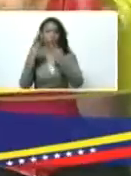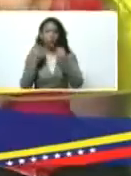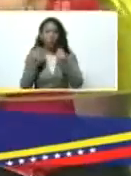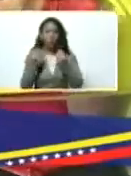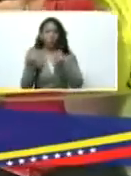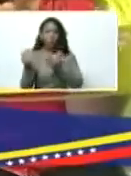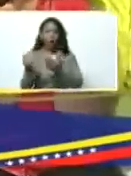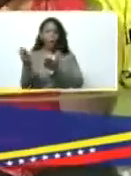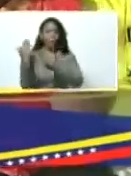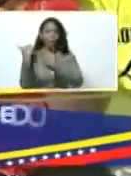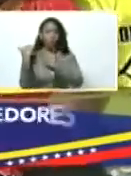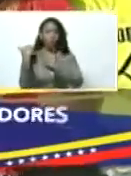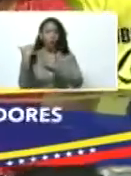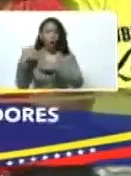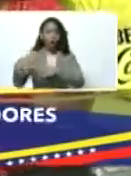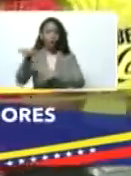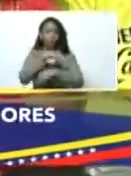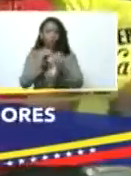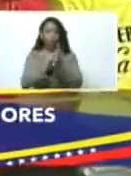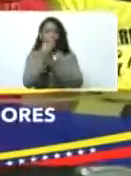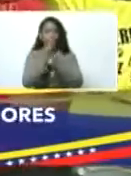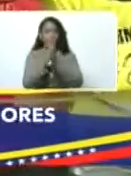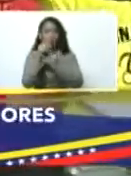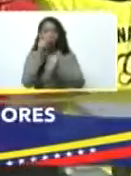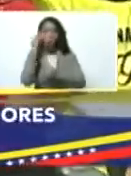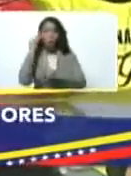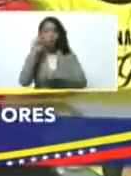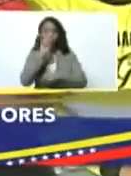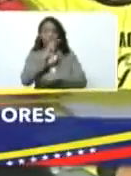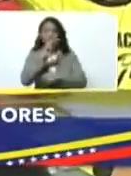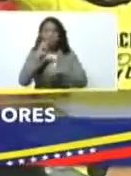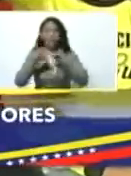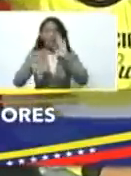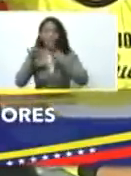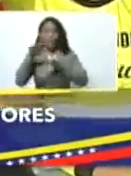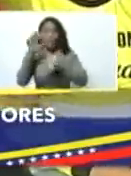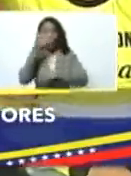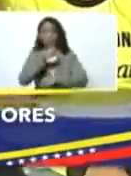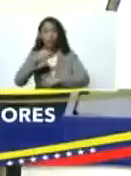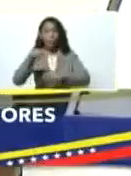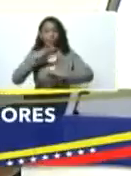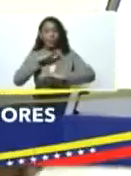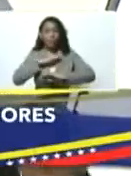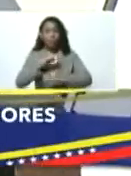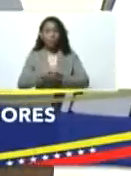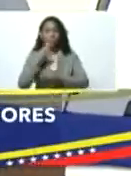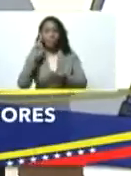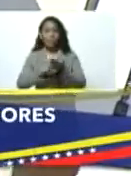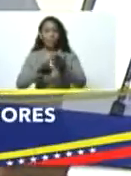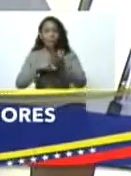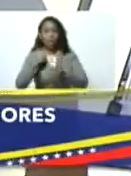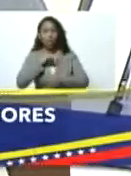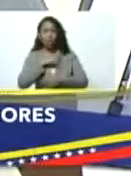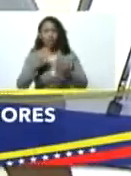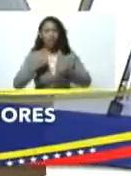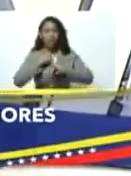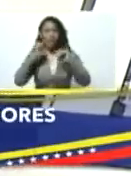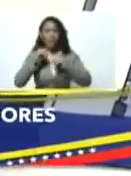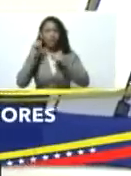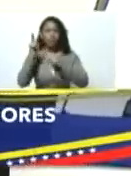apoyo a todos estos emprendedores. Más de 213 personas se han visto beneficiados. De verdad que estamos muy contentos de su